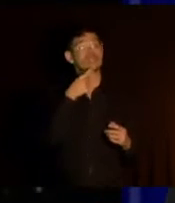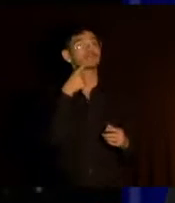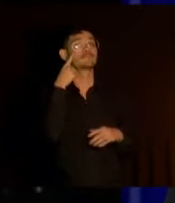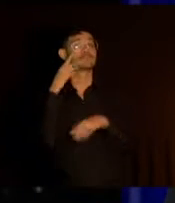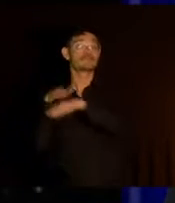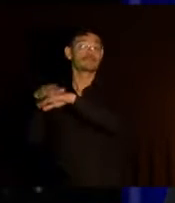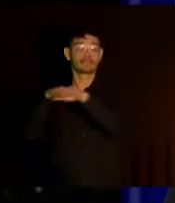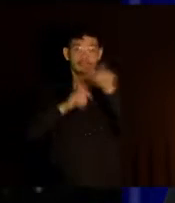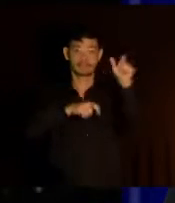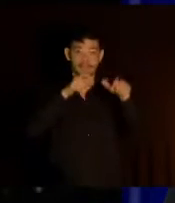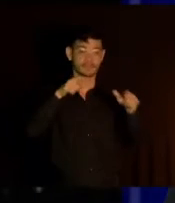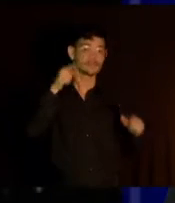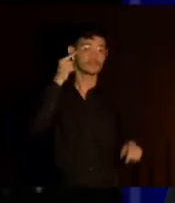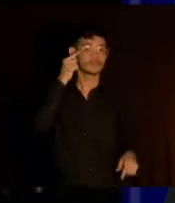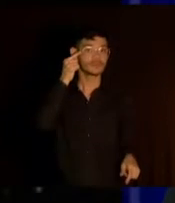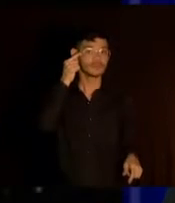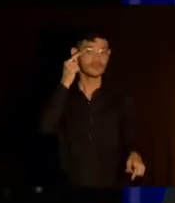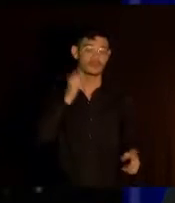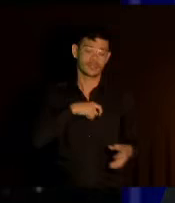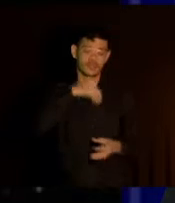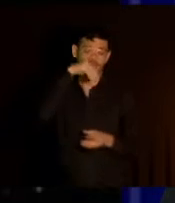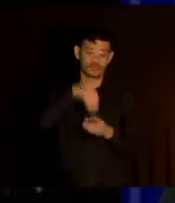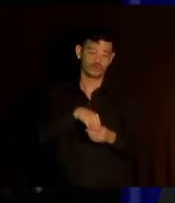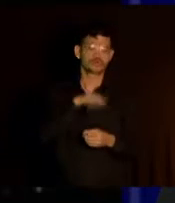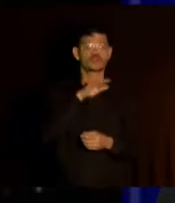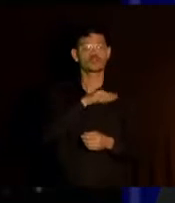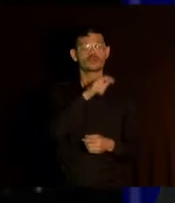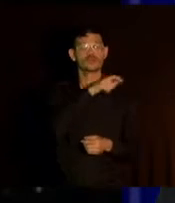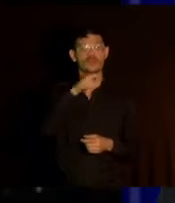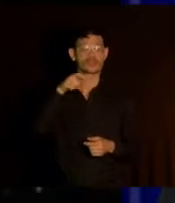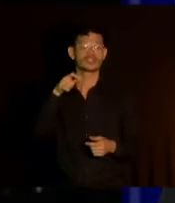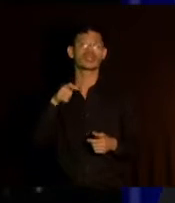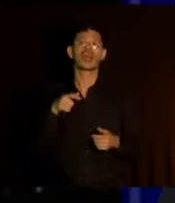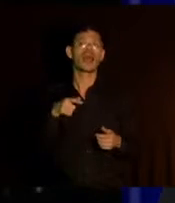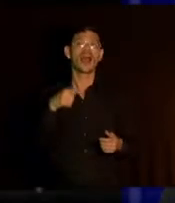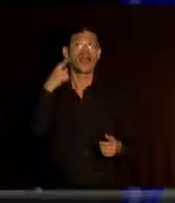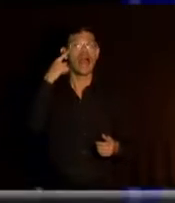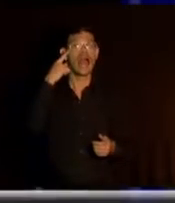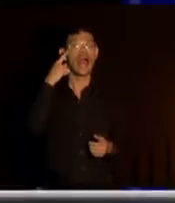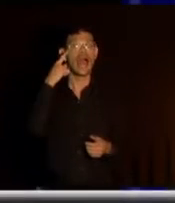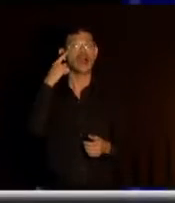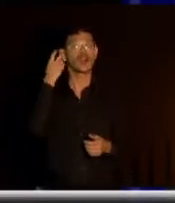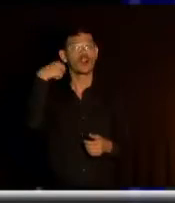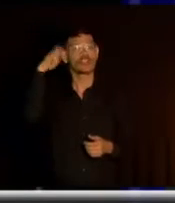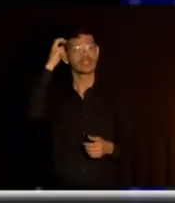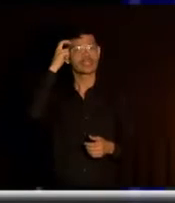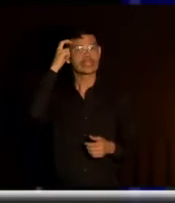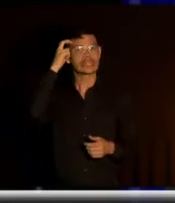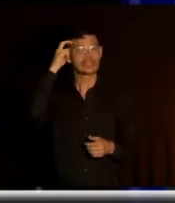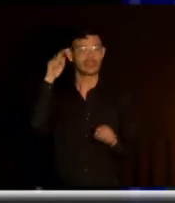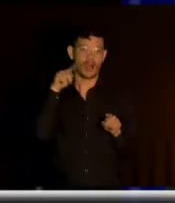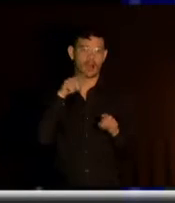del sistema paralímpico, pero como una categoría de déficit cognitivo. Es decir, ellos competirían